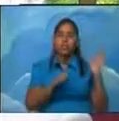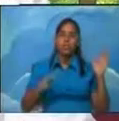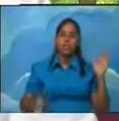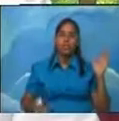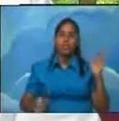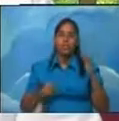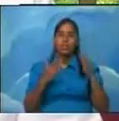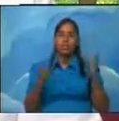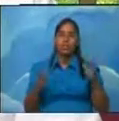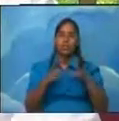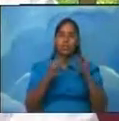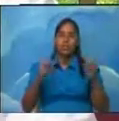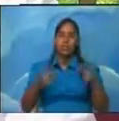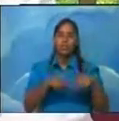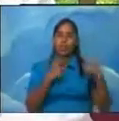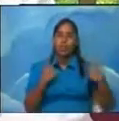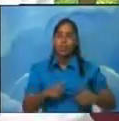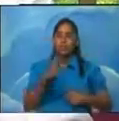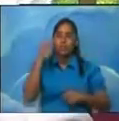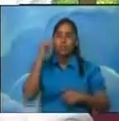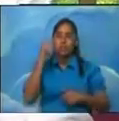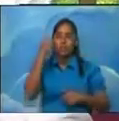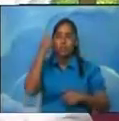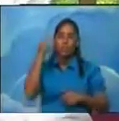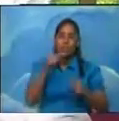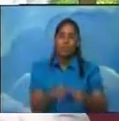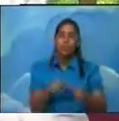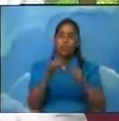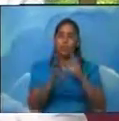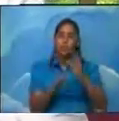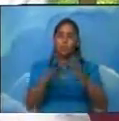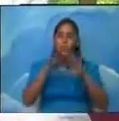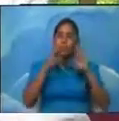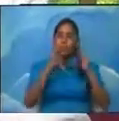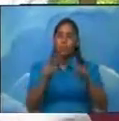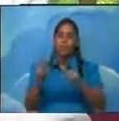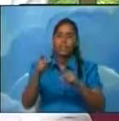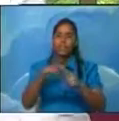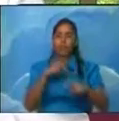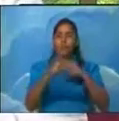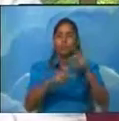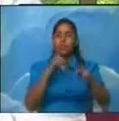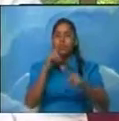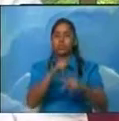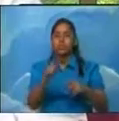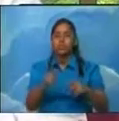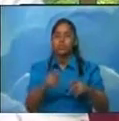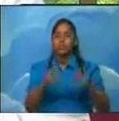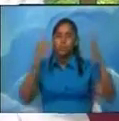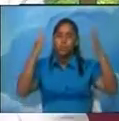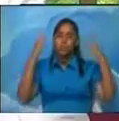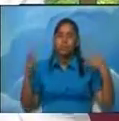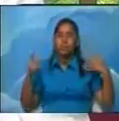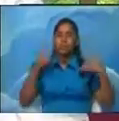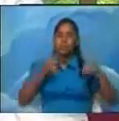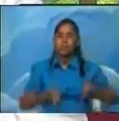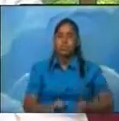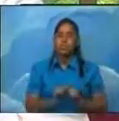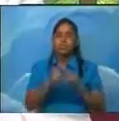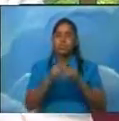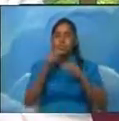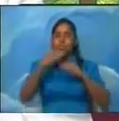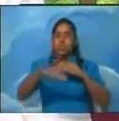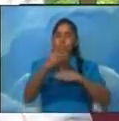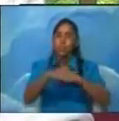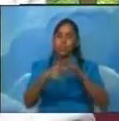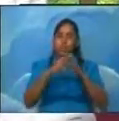su corazón para que sus días que le quedan sobre la tierra sean prosperados. Usted, su matrimonio, sus hijos, sus